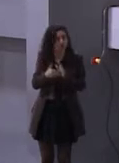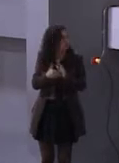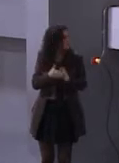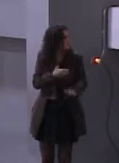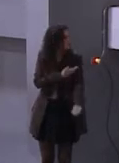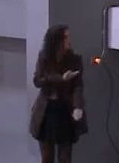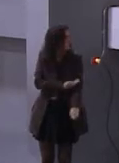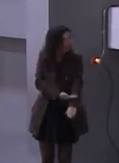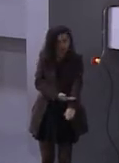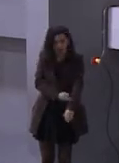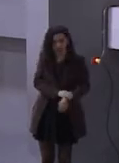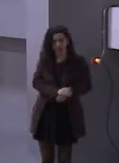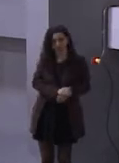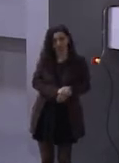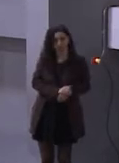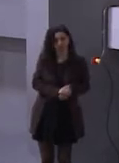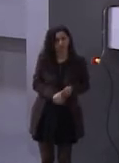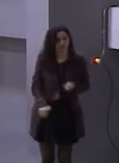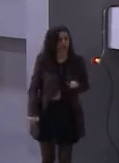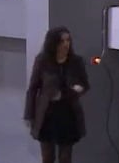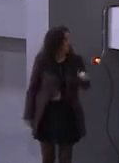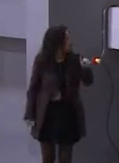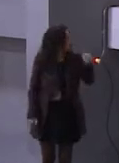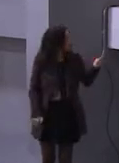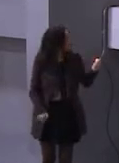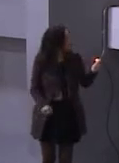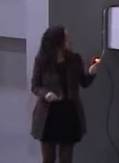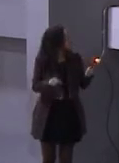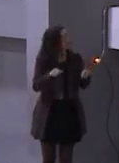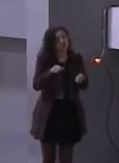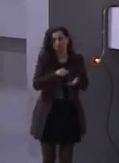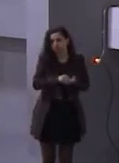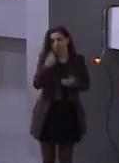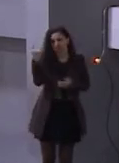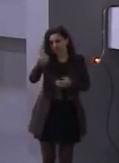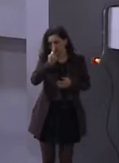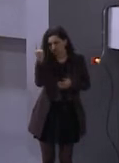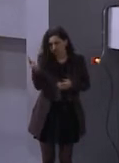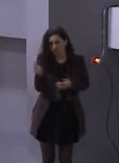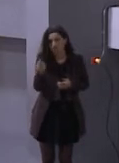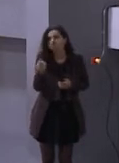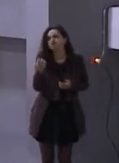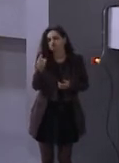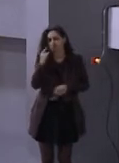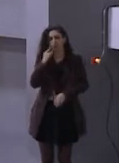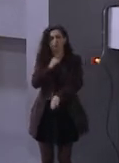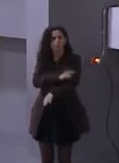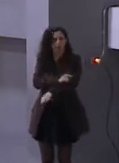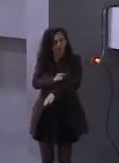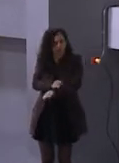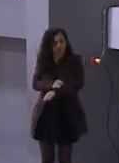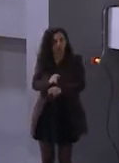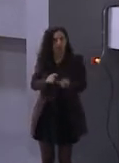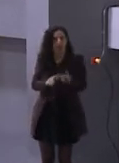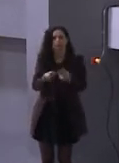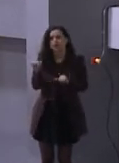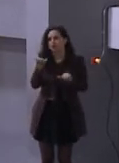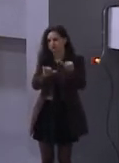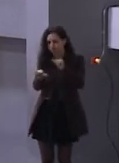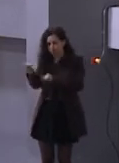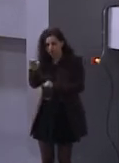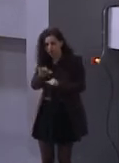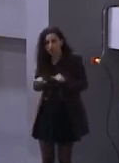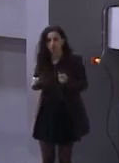95.116.000. Lo otro tiene que ver con gastos generales, que son la vigilancia, el aseo,